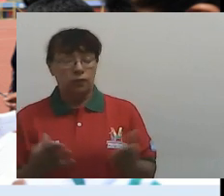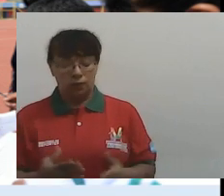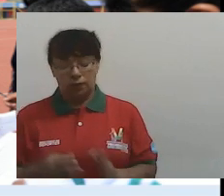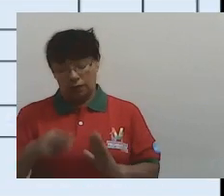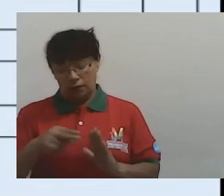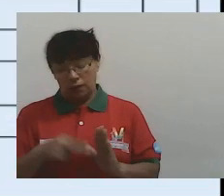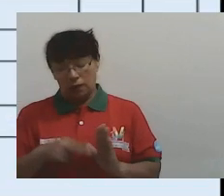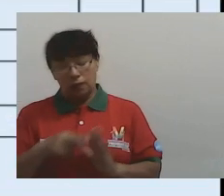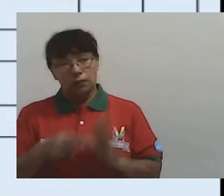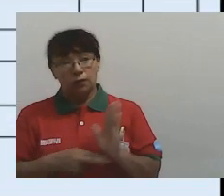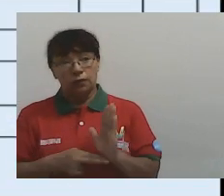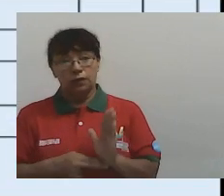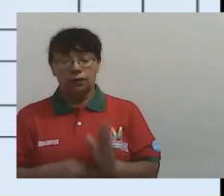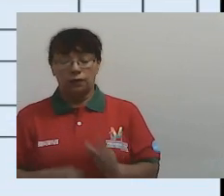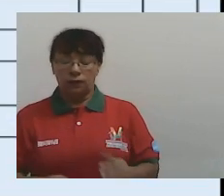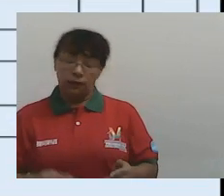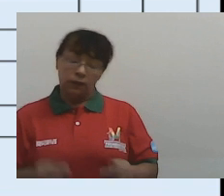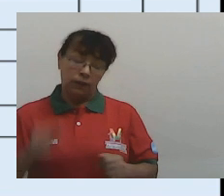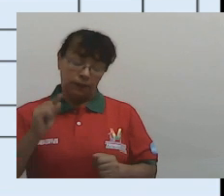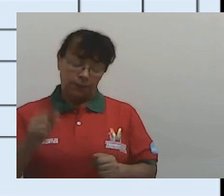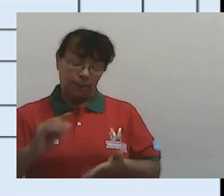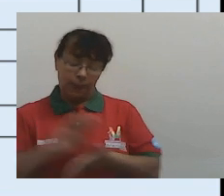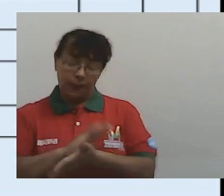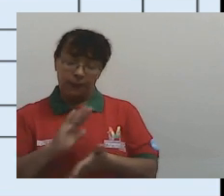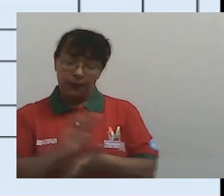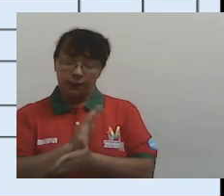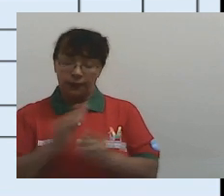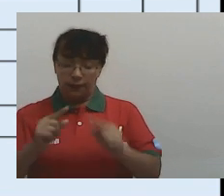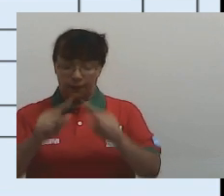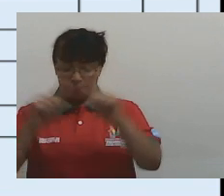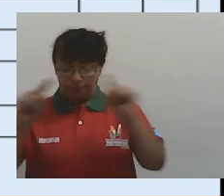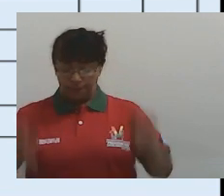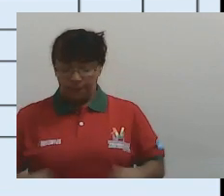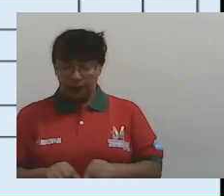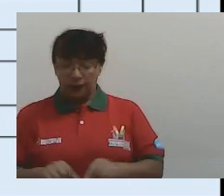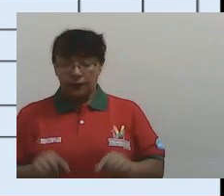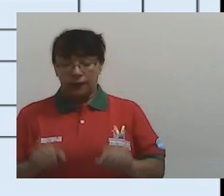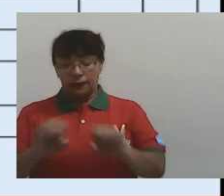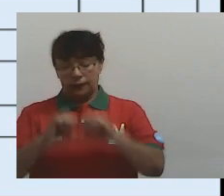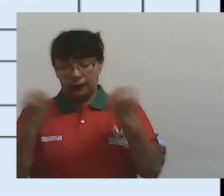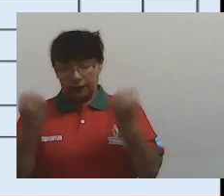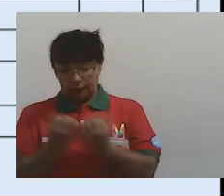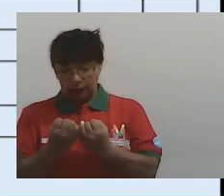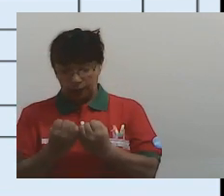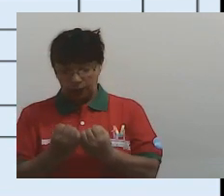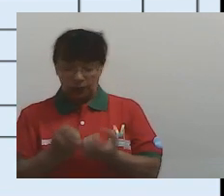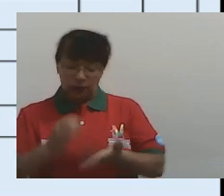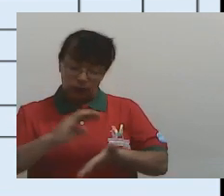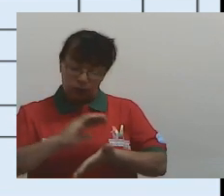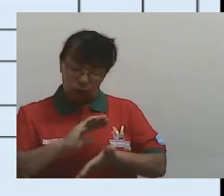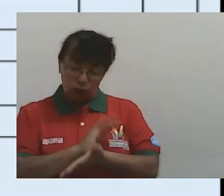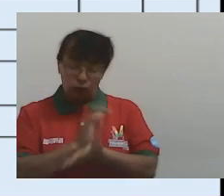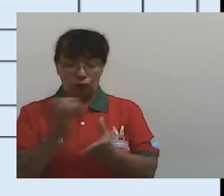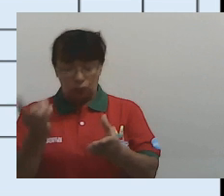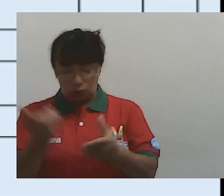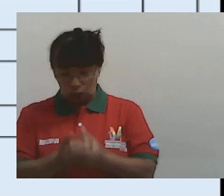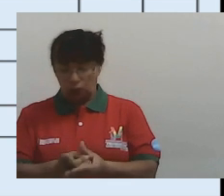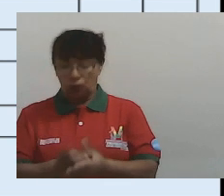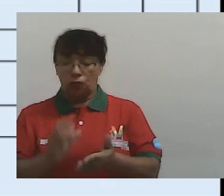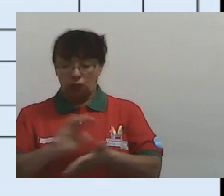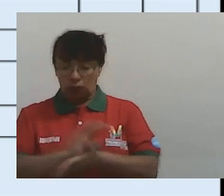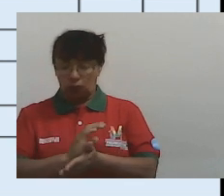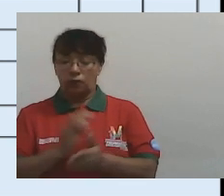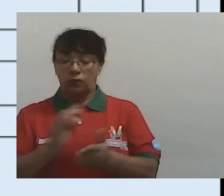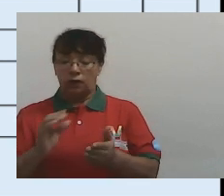Esta es la planilla individual de cada equipo. Aquí yo pongo, eso por si acaso es el profesor el